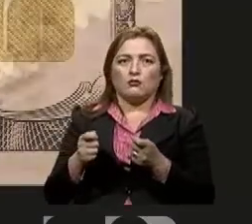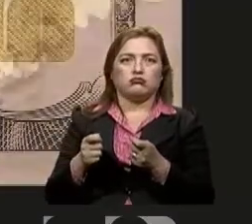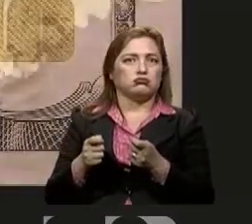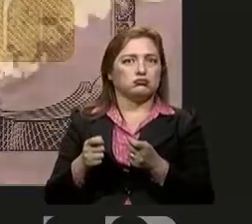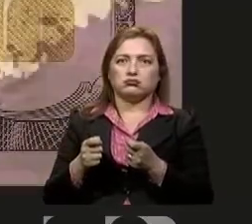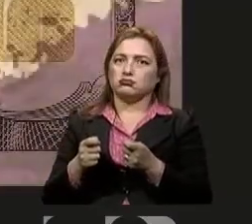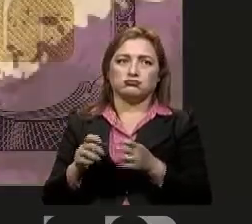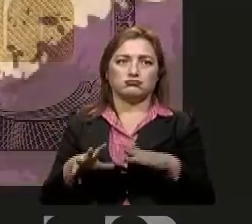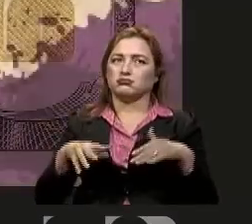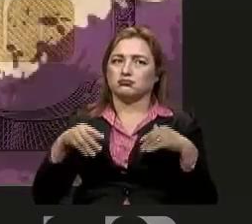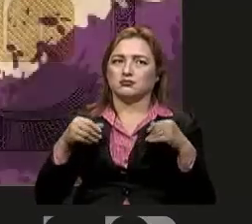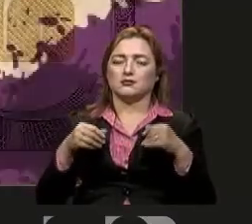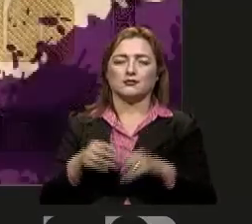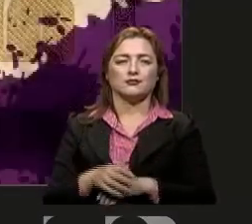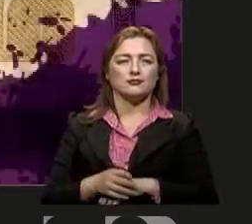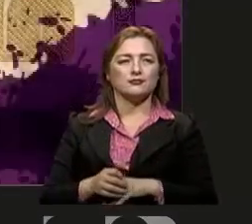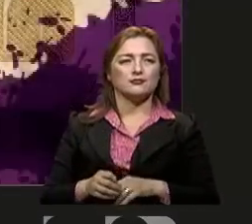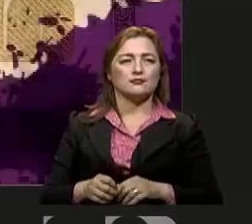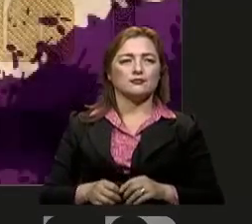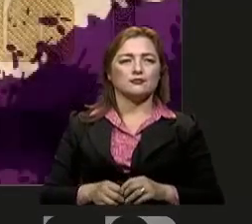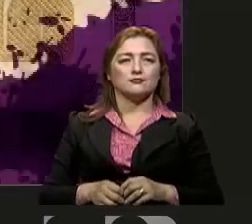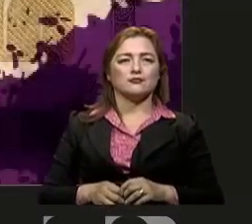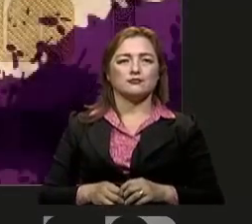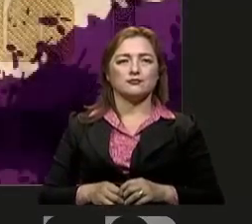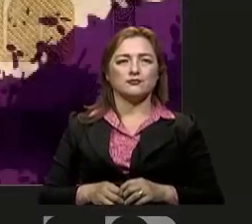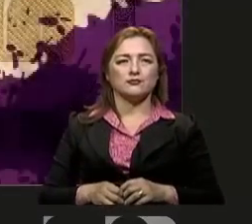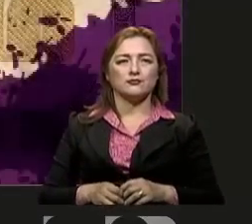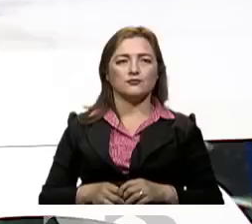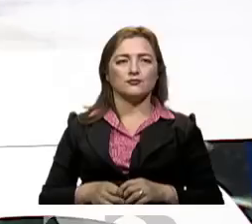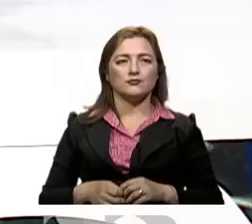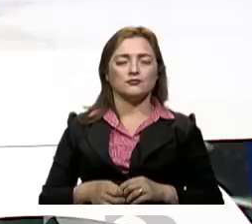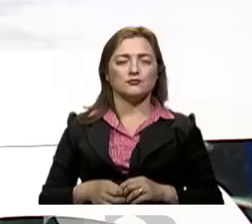busca evitar la circulación de estos billetes.